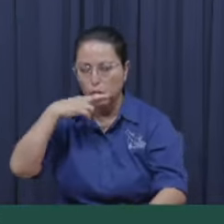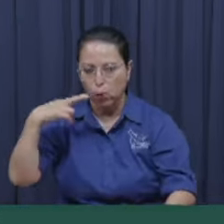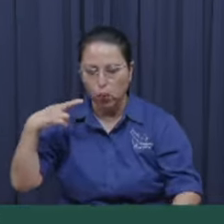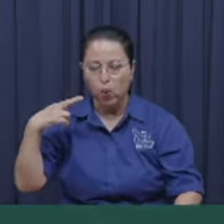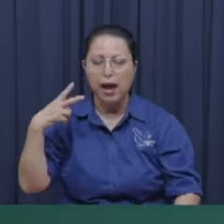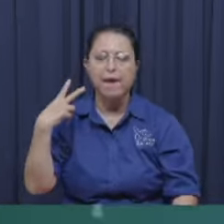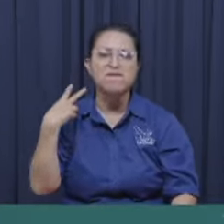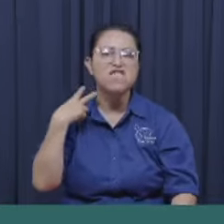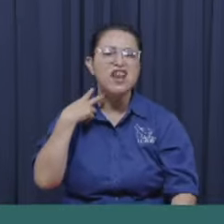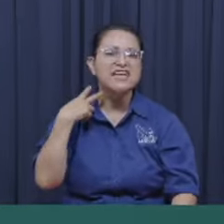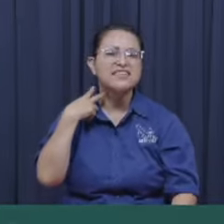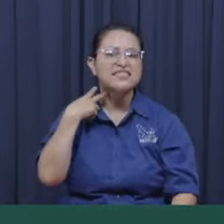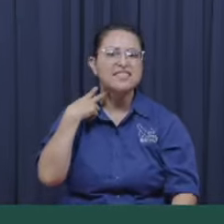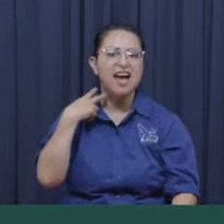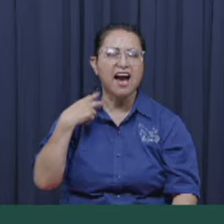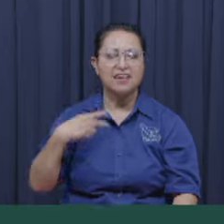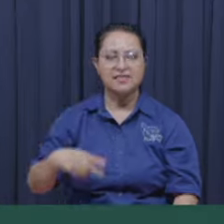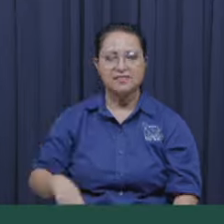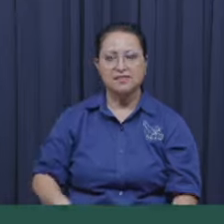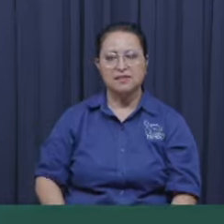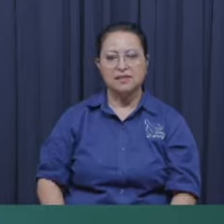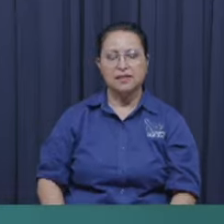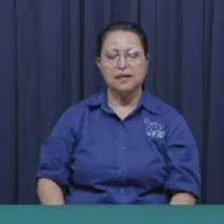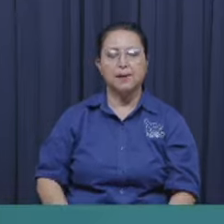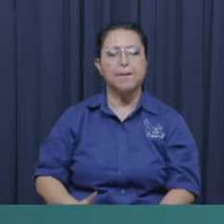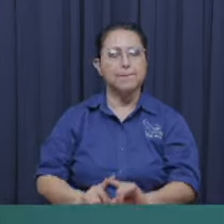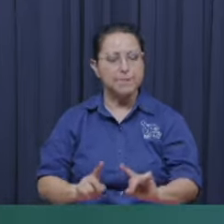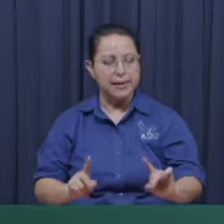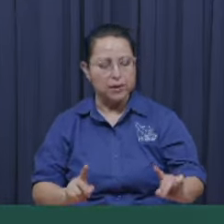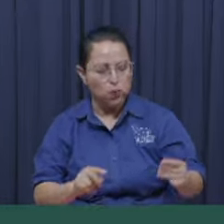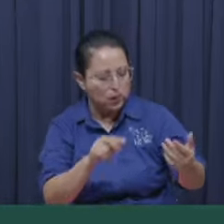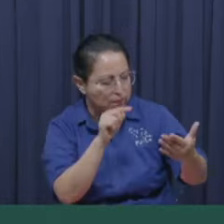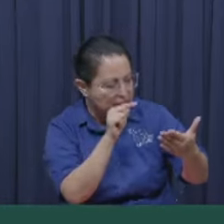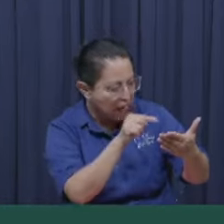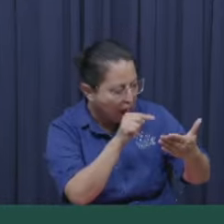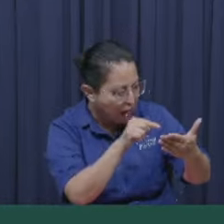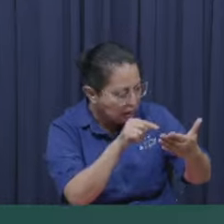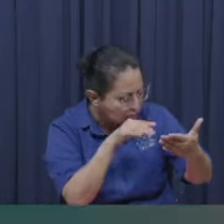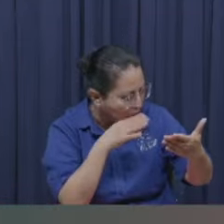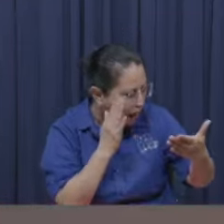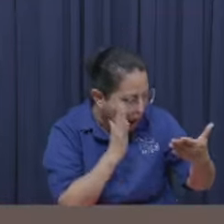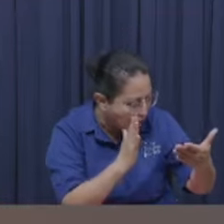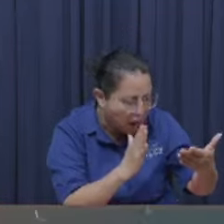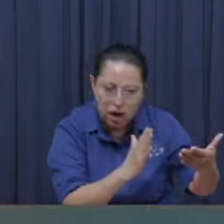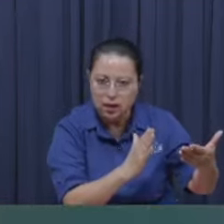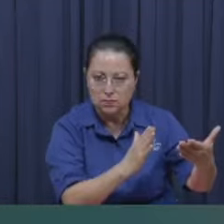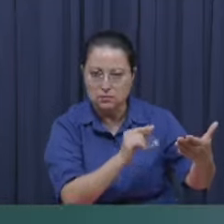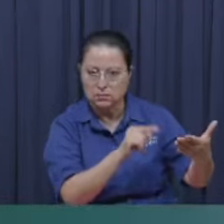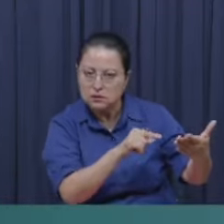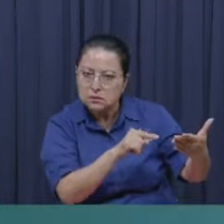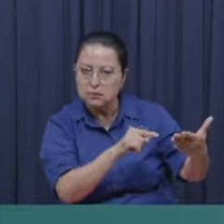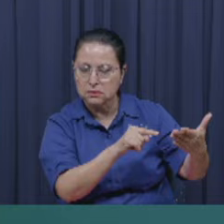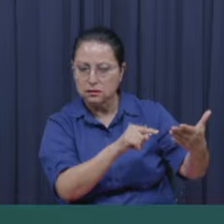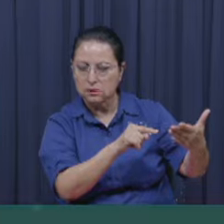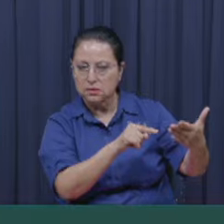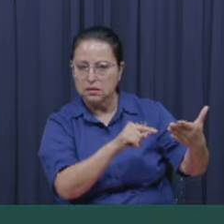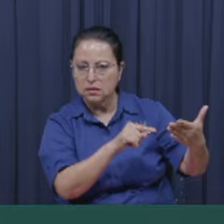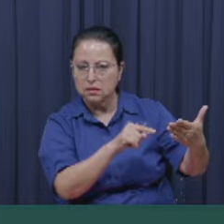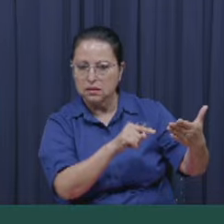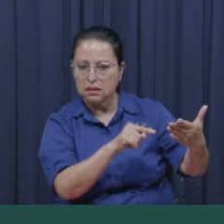dicho. Pero lo que me llama la atención es que el que